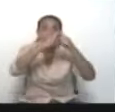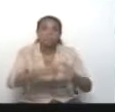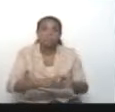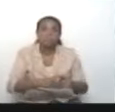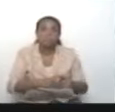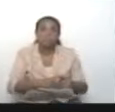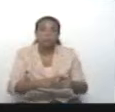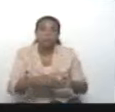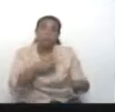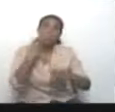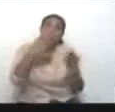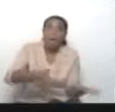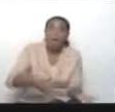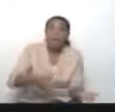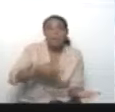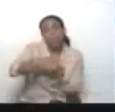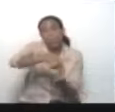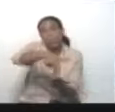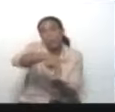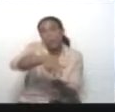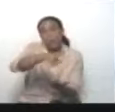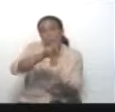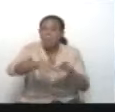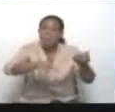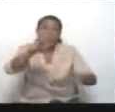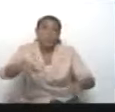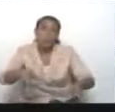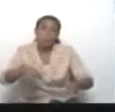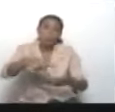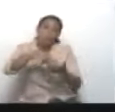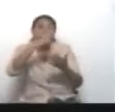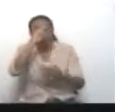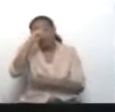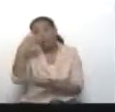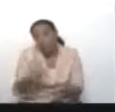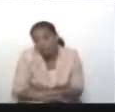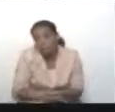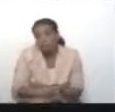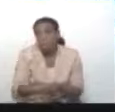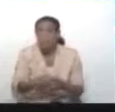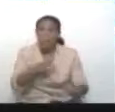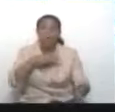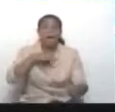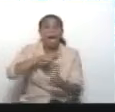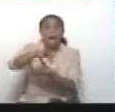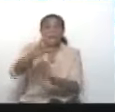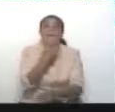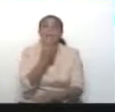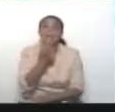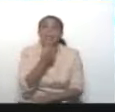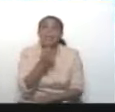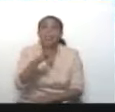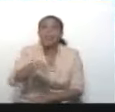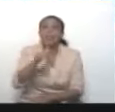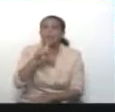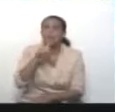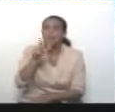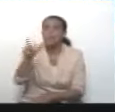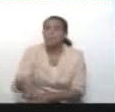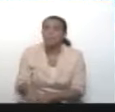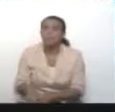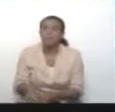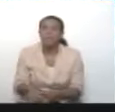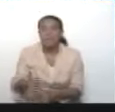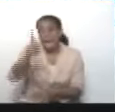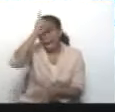por muerte natural. O sea, caminaban por ahí y se murieron caminando. Por ataques israelíes. ¿Y la fuente de dónde es, qué país? Deutsche